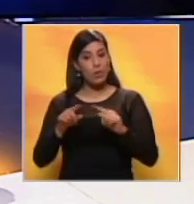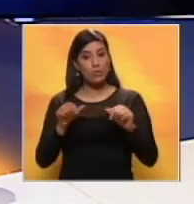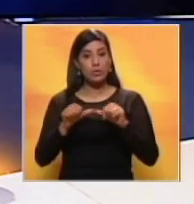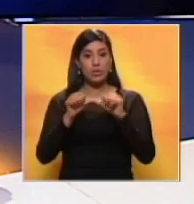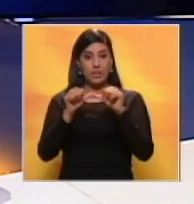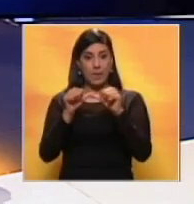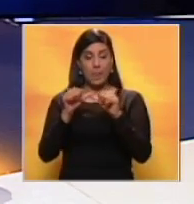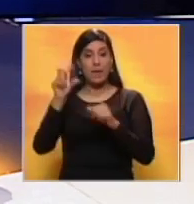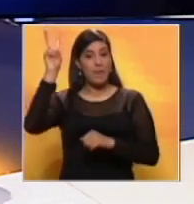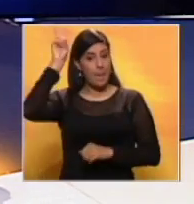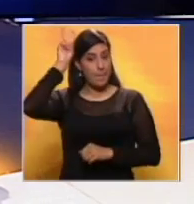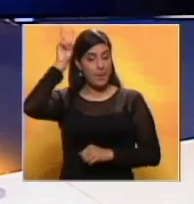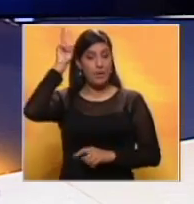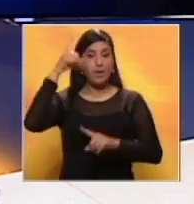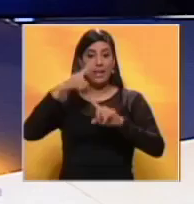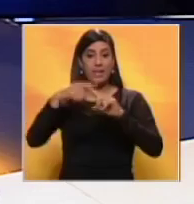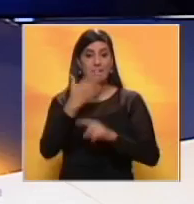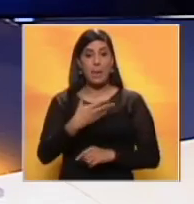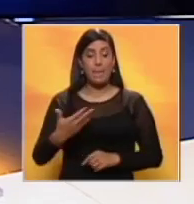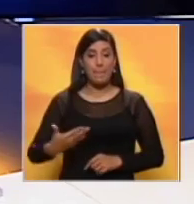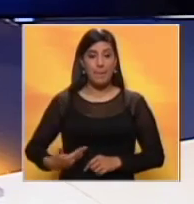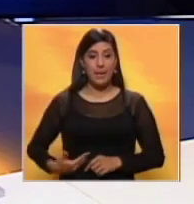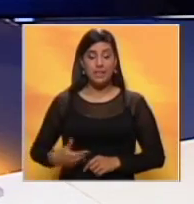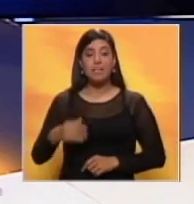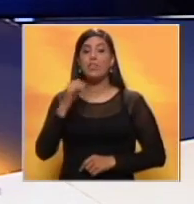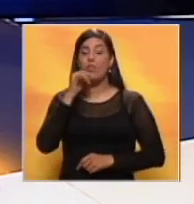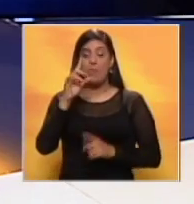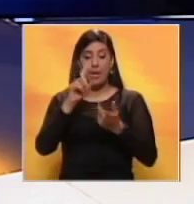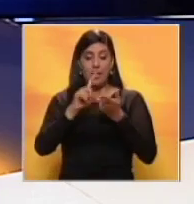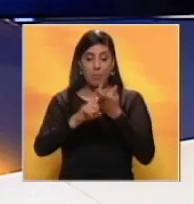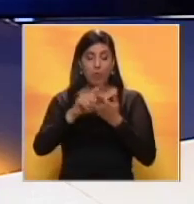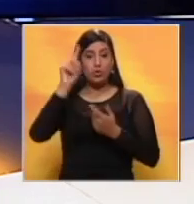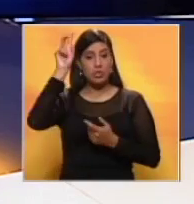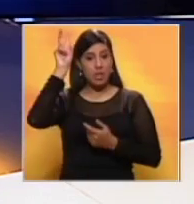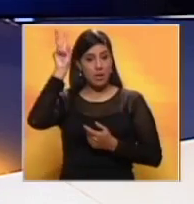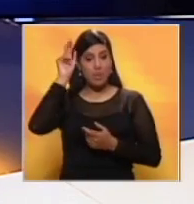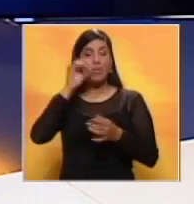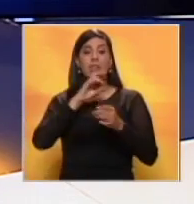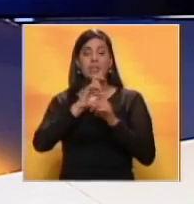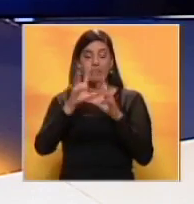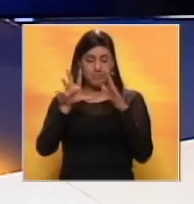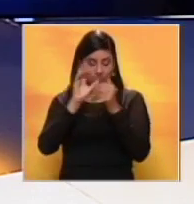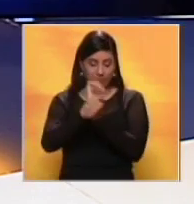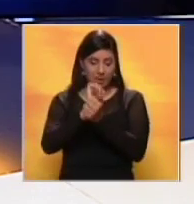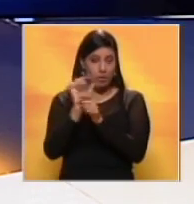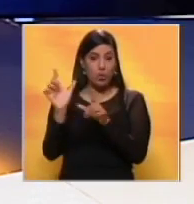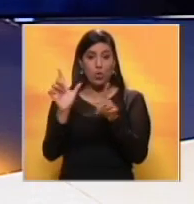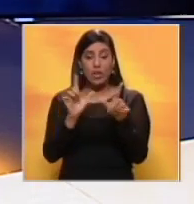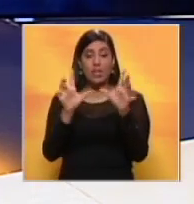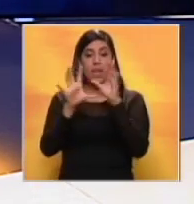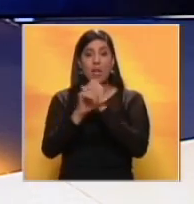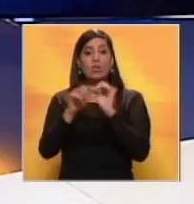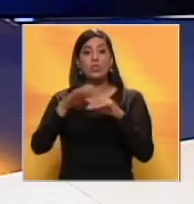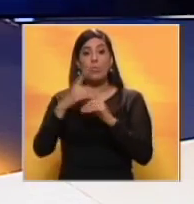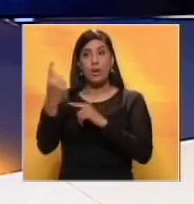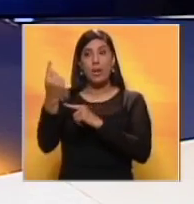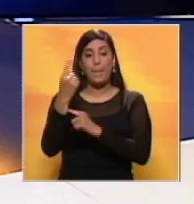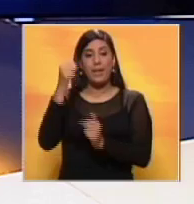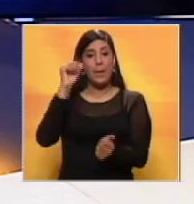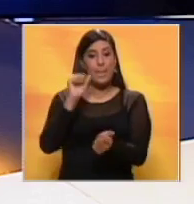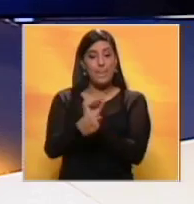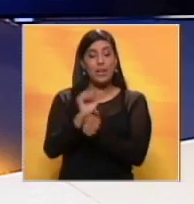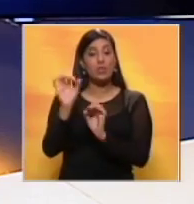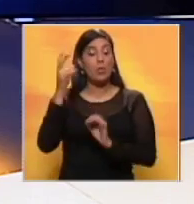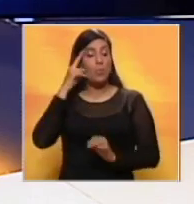Continuamos. En Perú, el expresidente Ollanta Humala y su esposa Nadine Heredia pasaron la noche en prisión en cumplimiento de la orden de